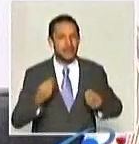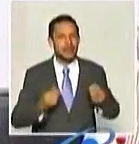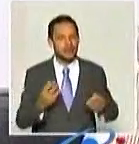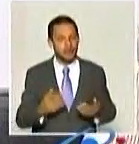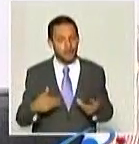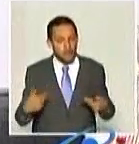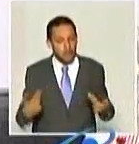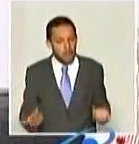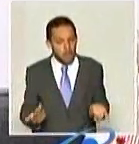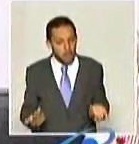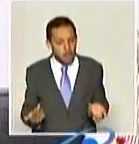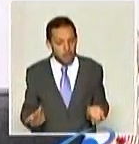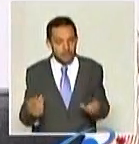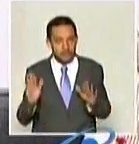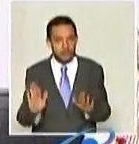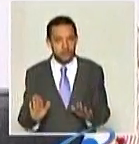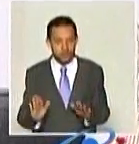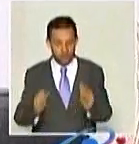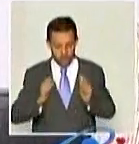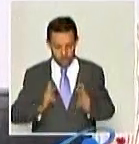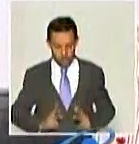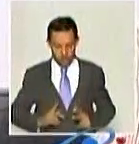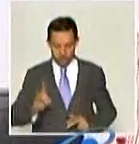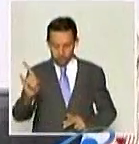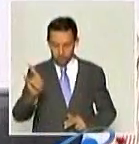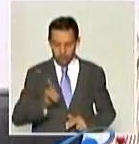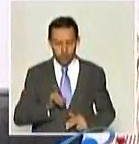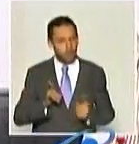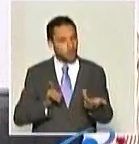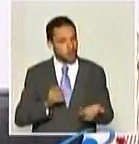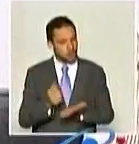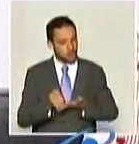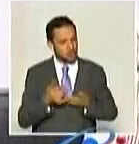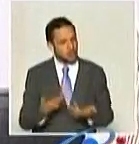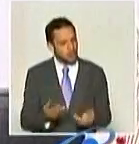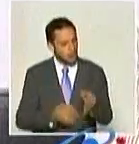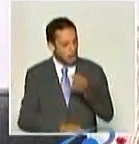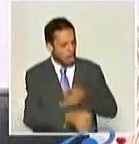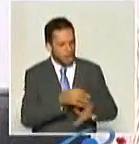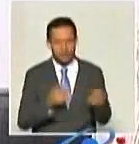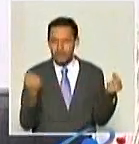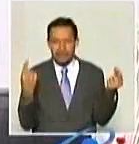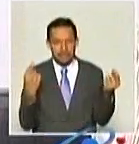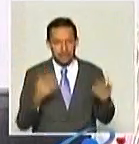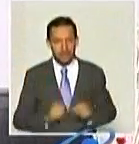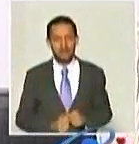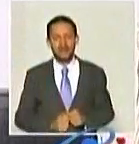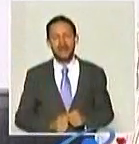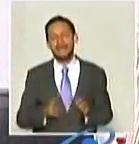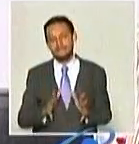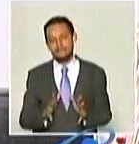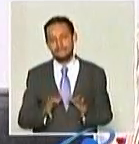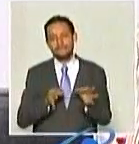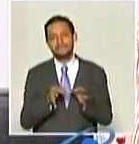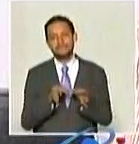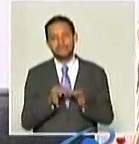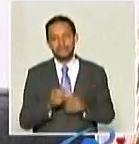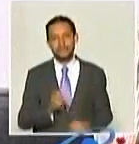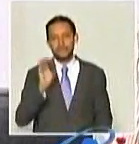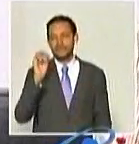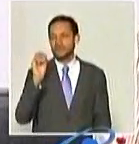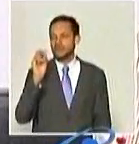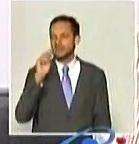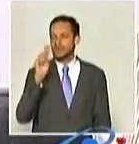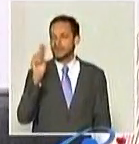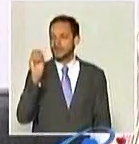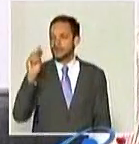ser un efecto antioxidante en nuestro organismo? Lo que decía el doctor Jorge Enrique, se conoce popularmente el ozono porque